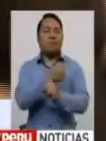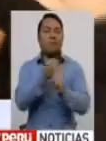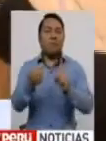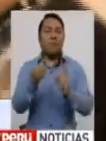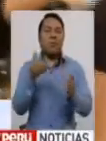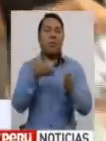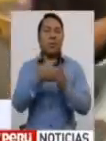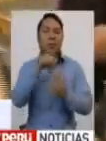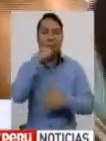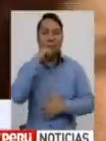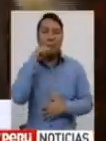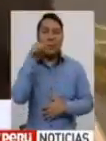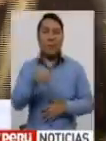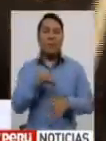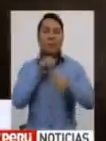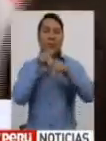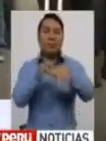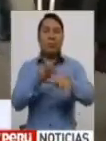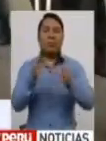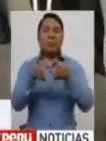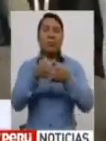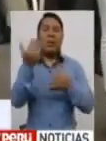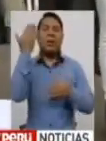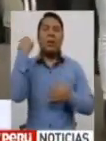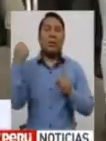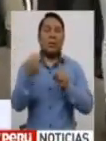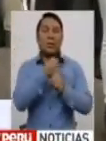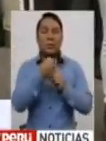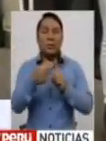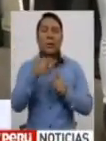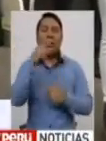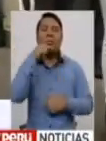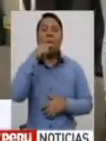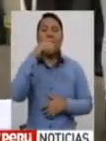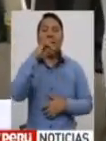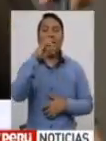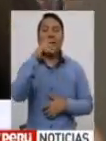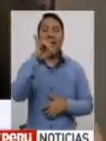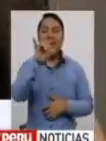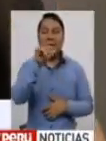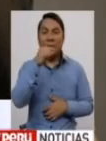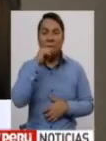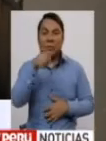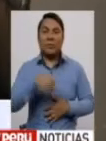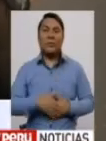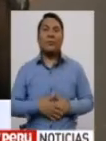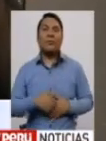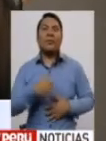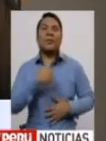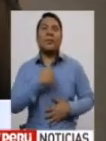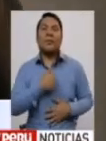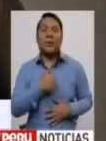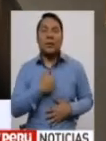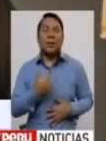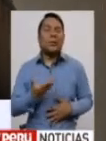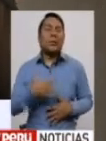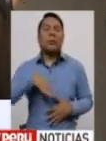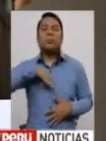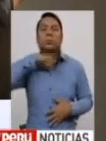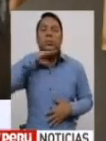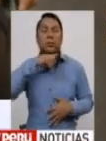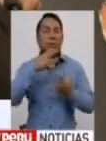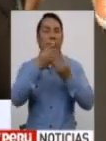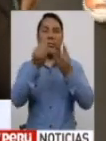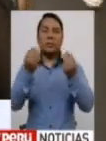marcha se hicieron presentes mujeres víctimas de violencia como Cindy Arlet Contreras. Estamos cansadas de tanta impunidad, de